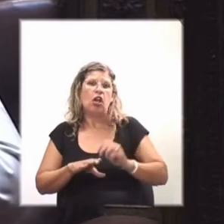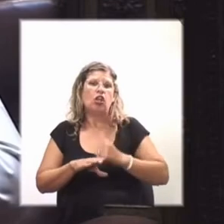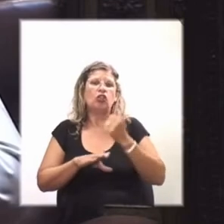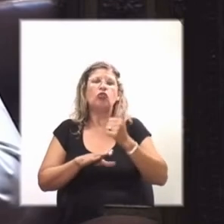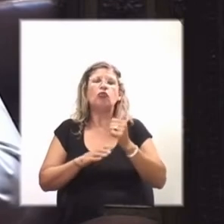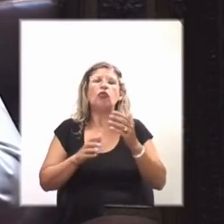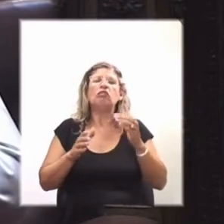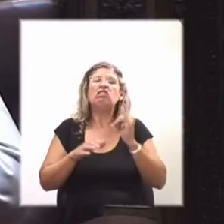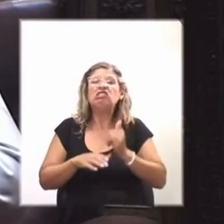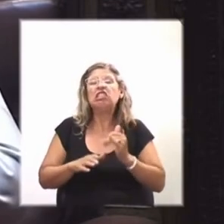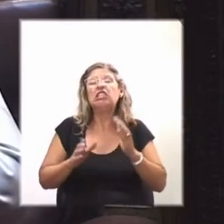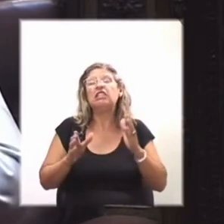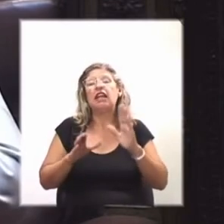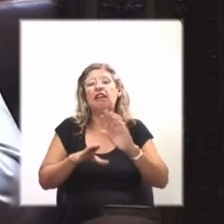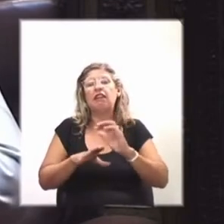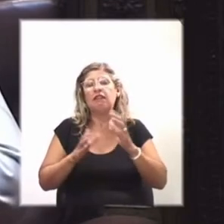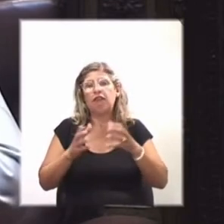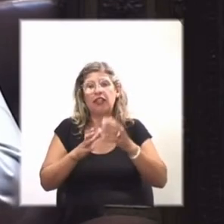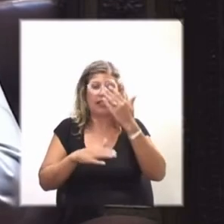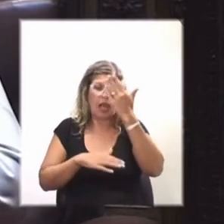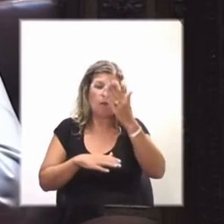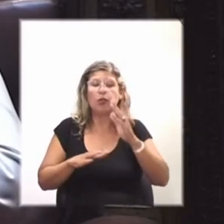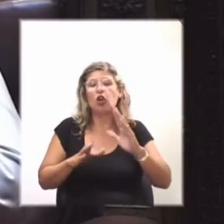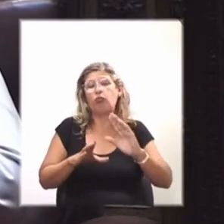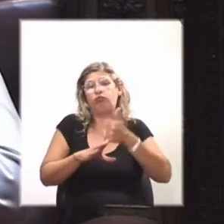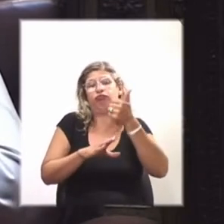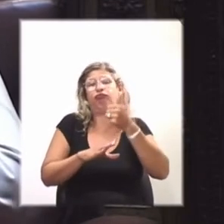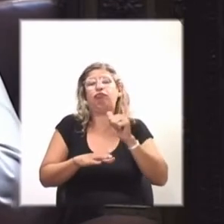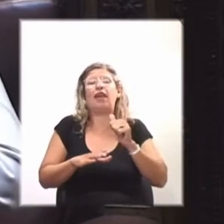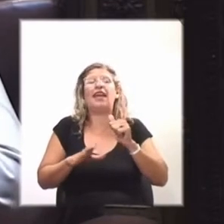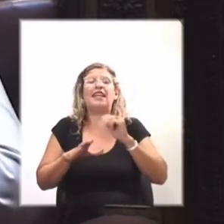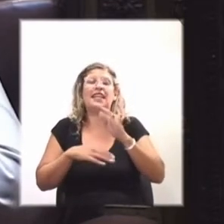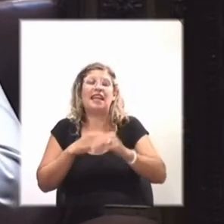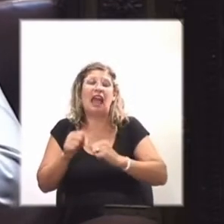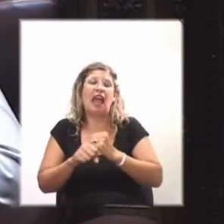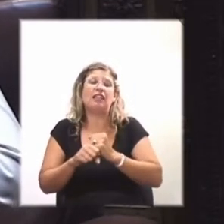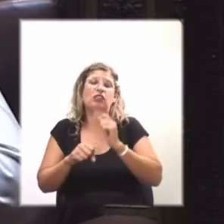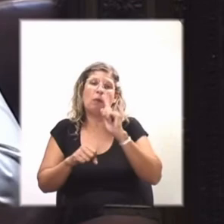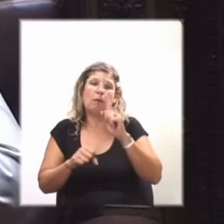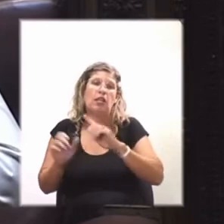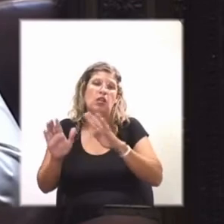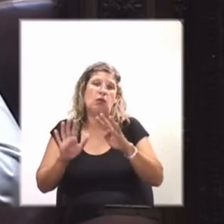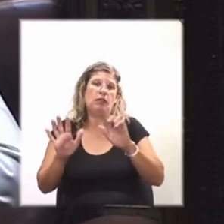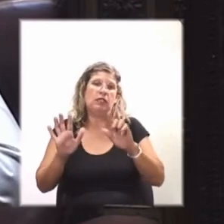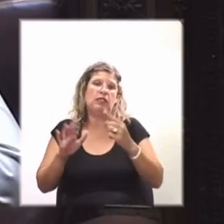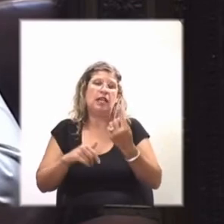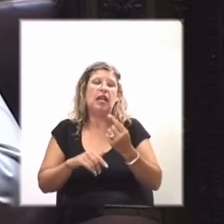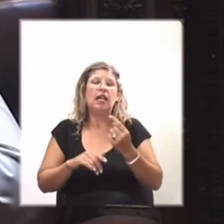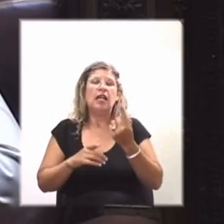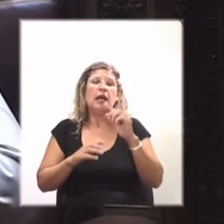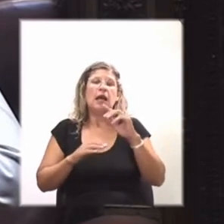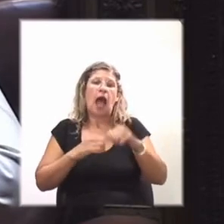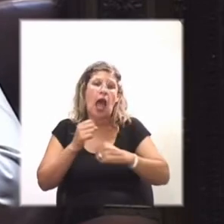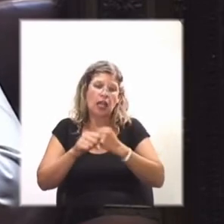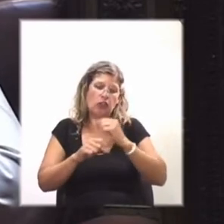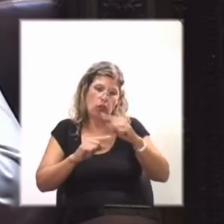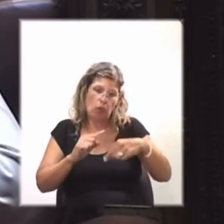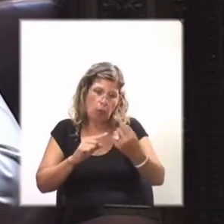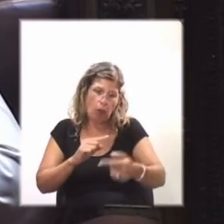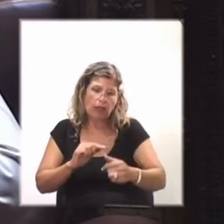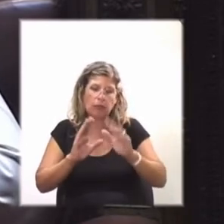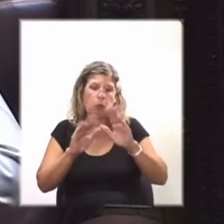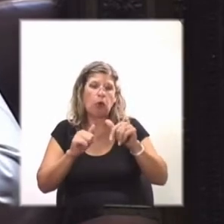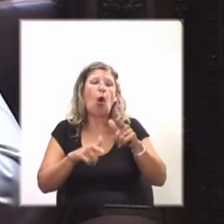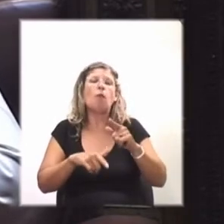las elecciones de 1971. Años más tarde, el propio general Medina confirmaría que